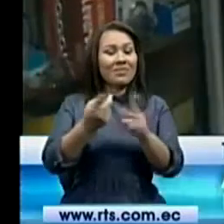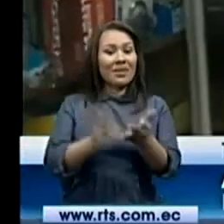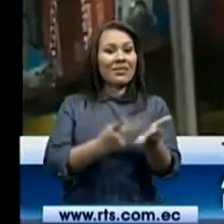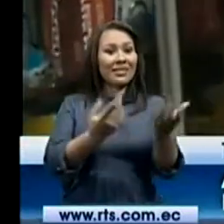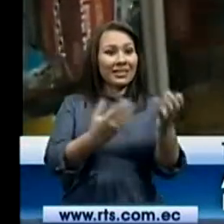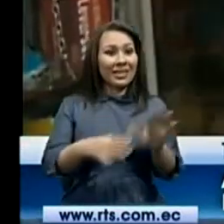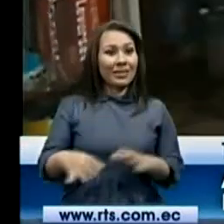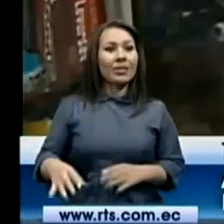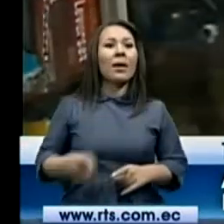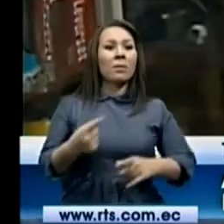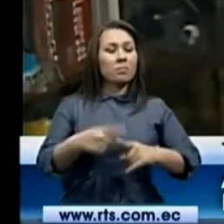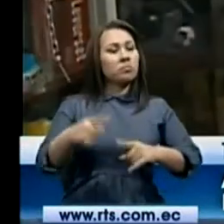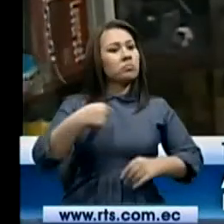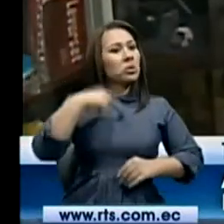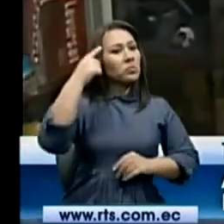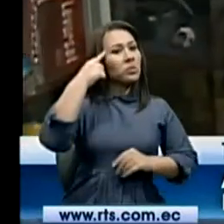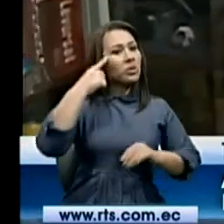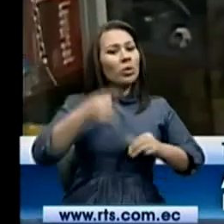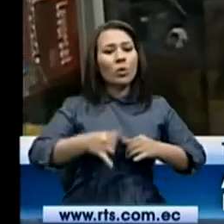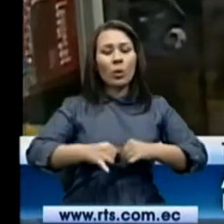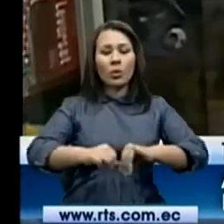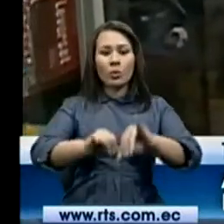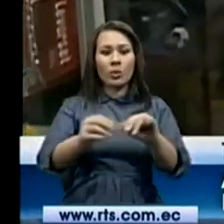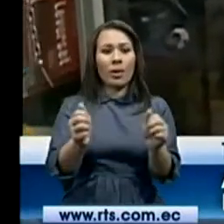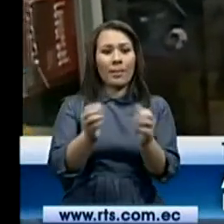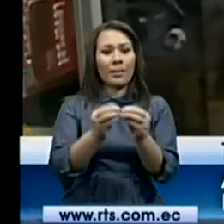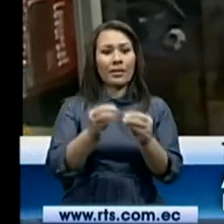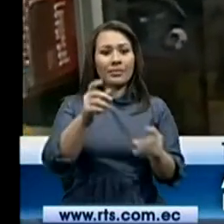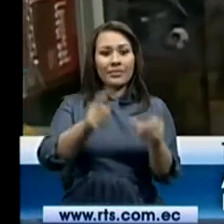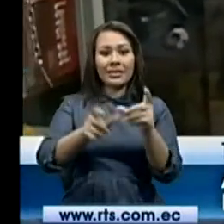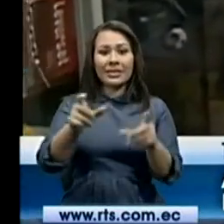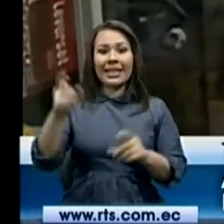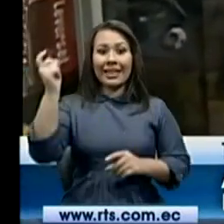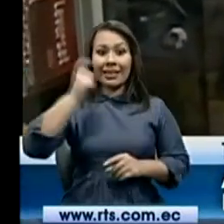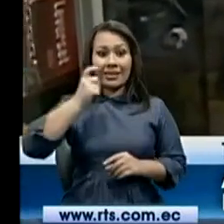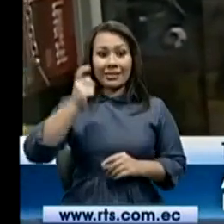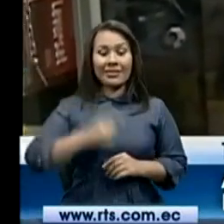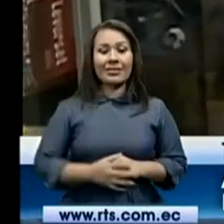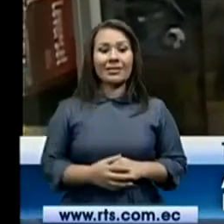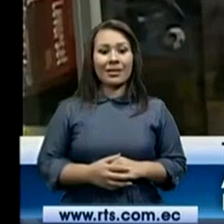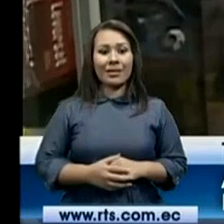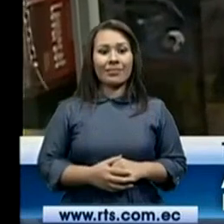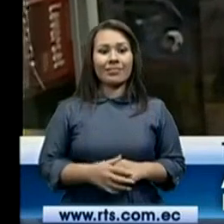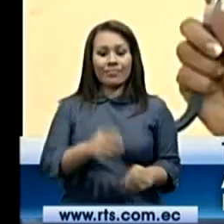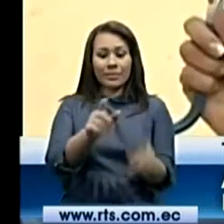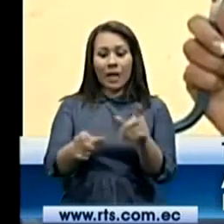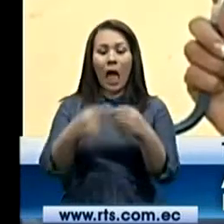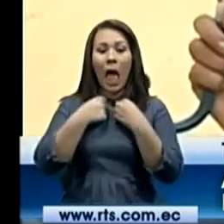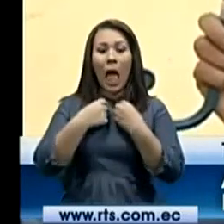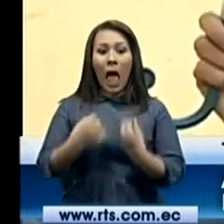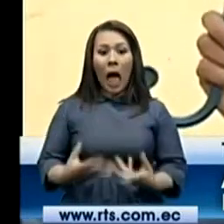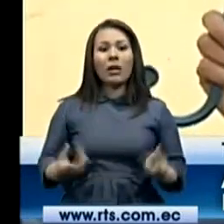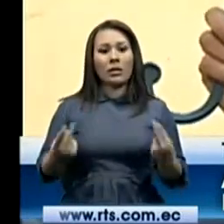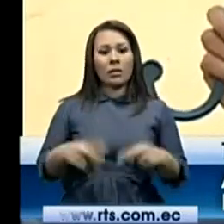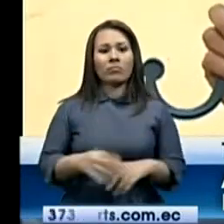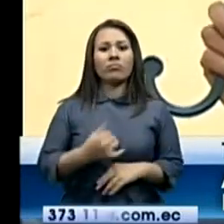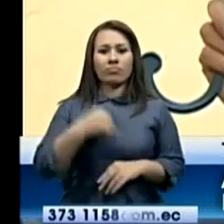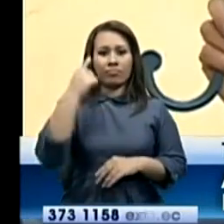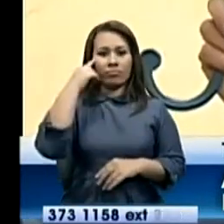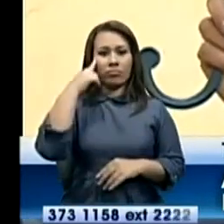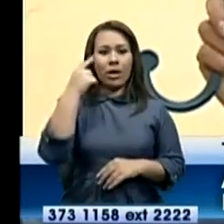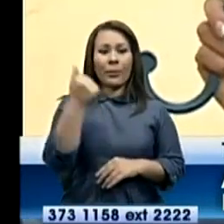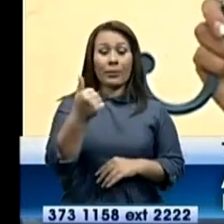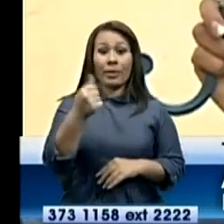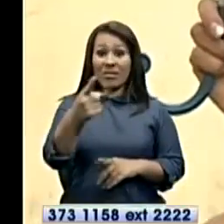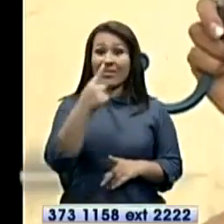debe seguir adelante por las personas que necesitan y las afectados también, pues. Sí, me parece muy bien. ¿Usted